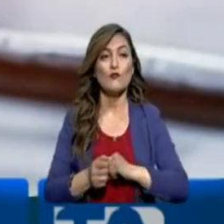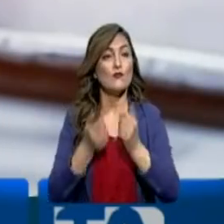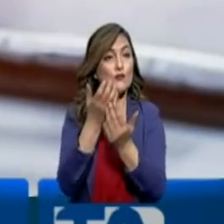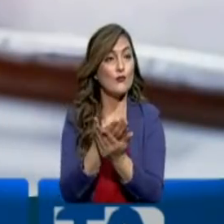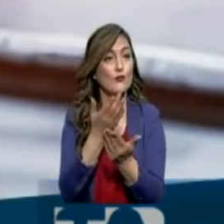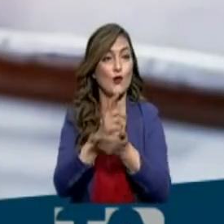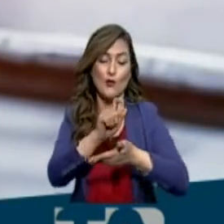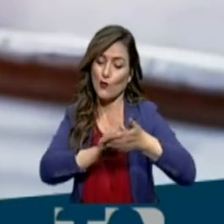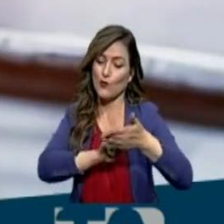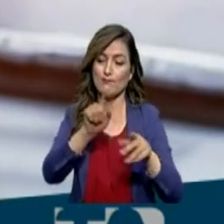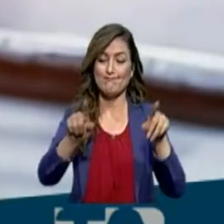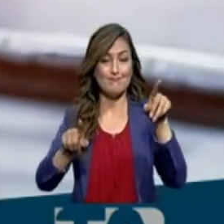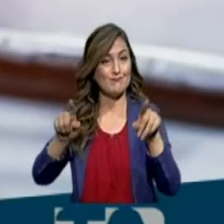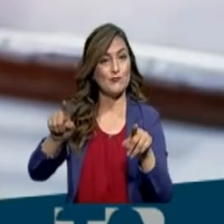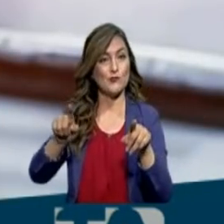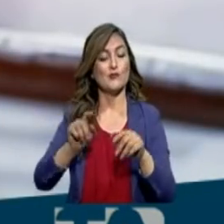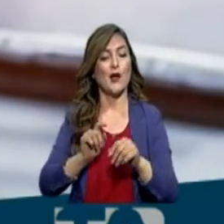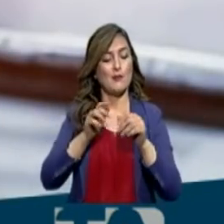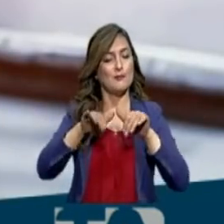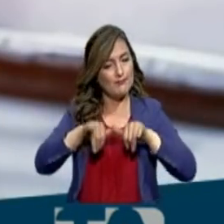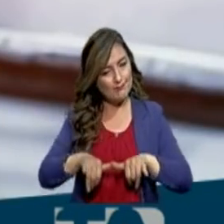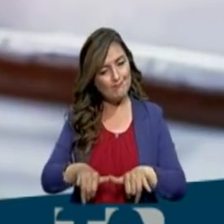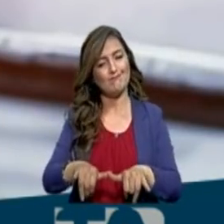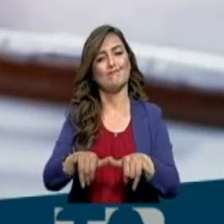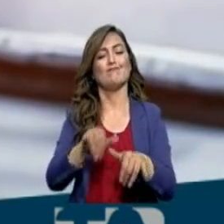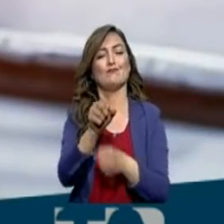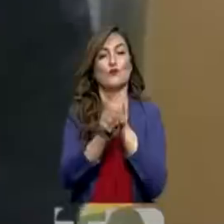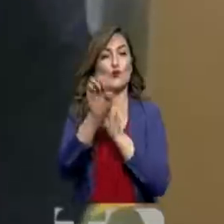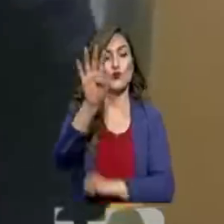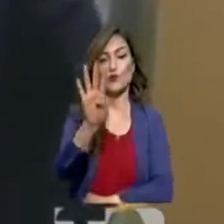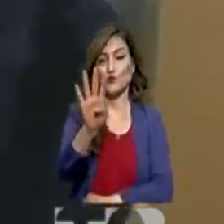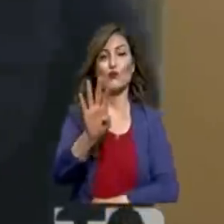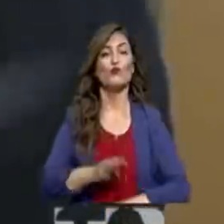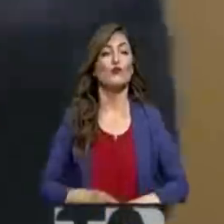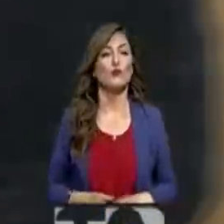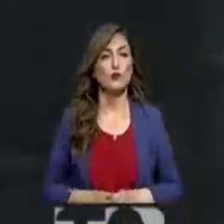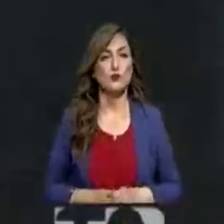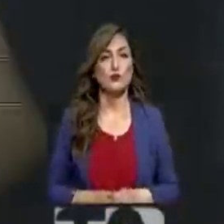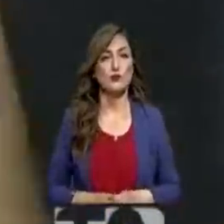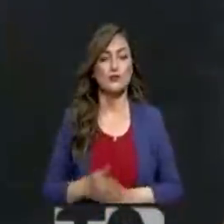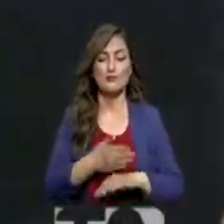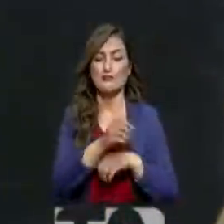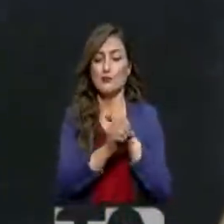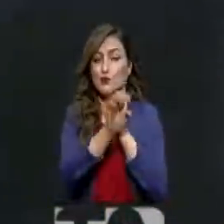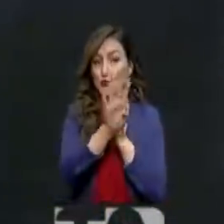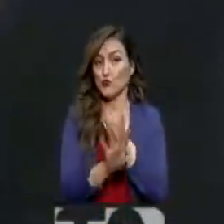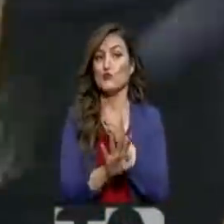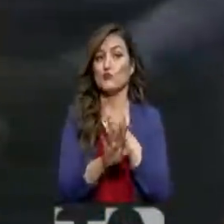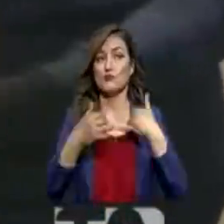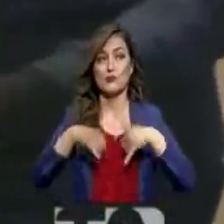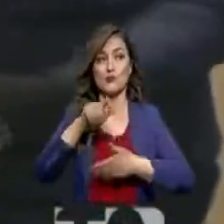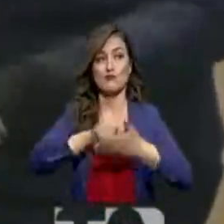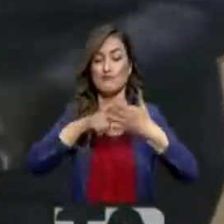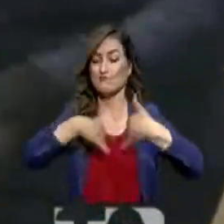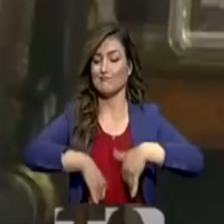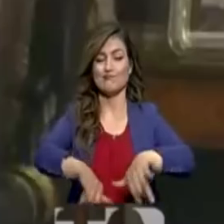propone tener contratos alternativos a plazo fijo que podrían durar hasta 4 años. Es decir, apenas después de 4 años existiría un